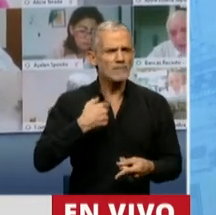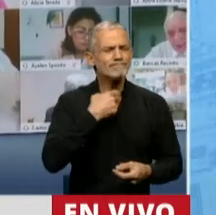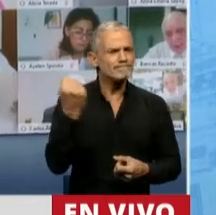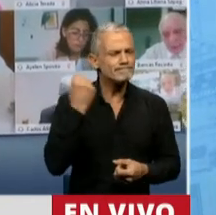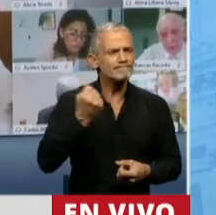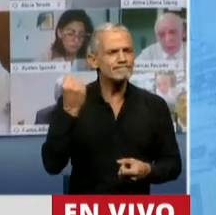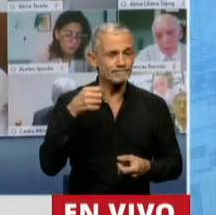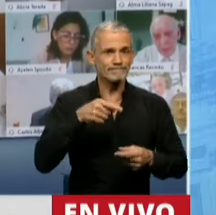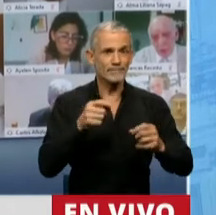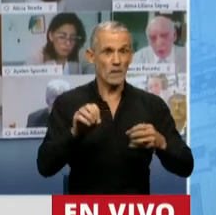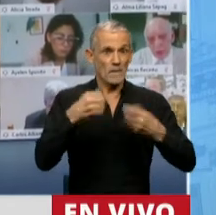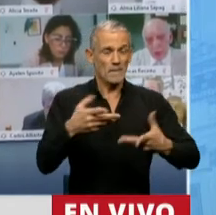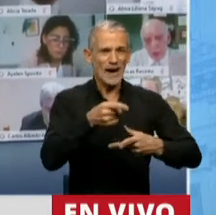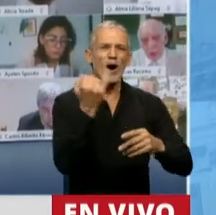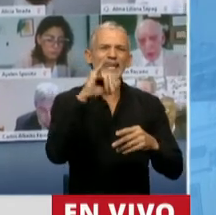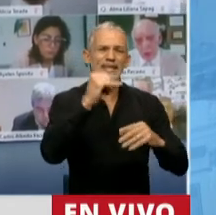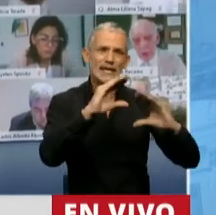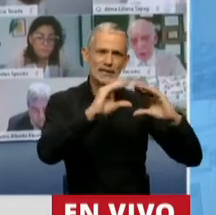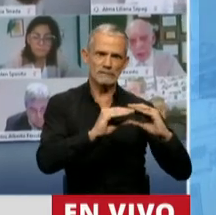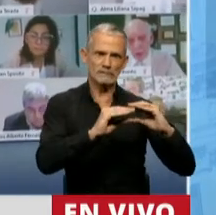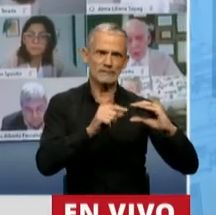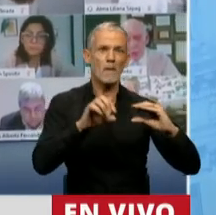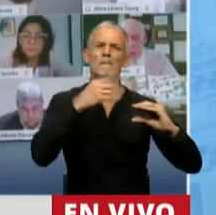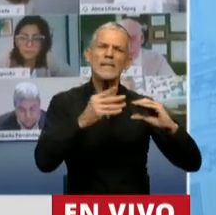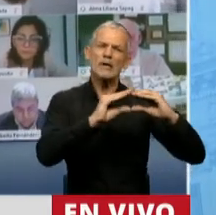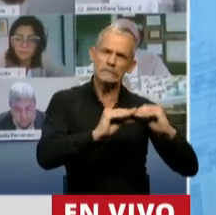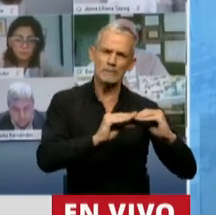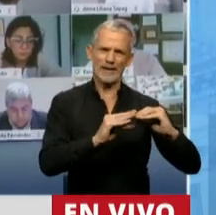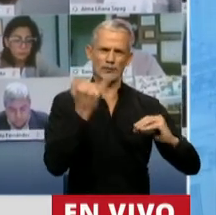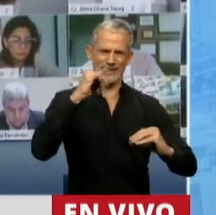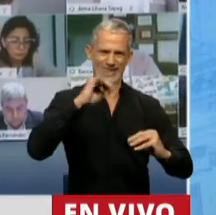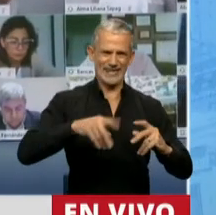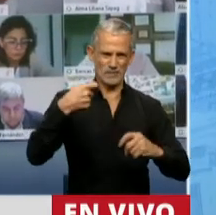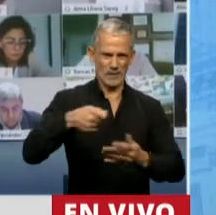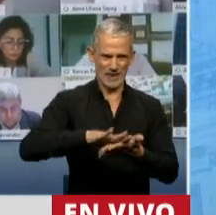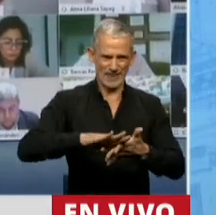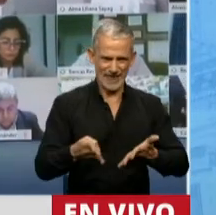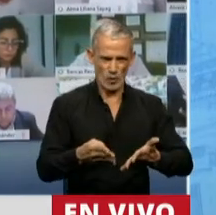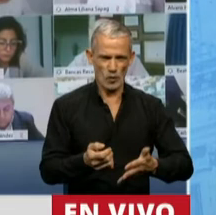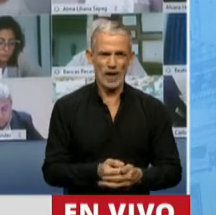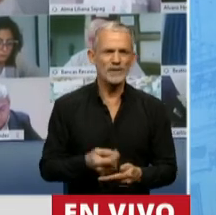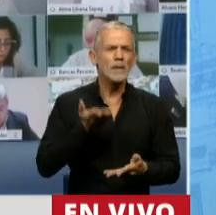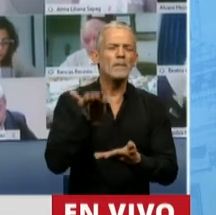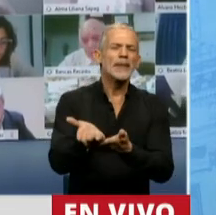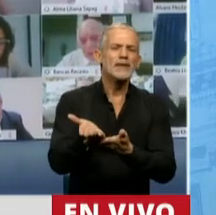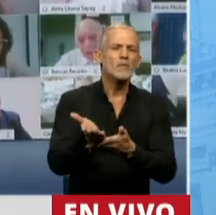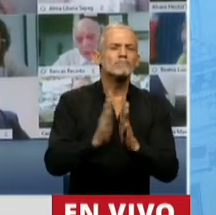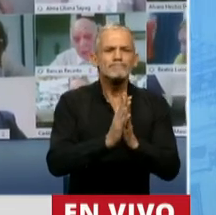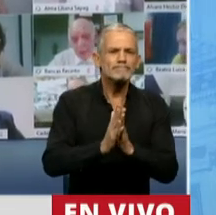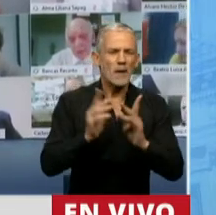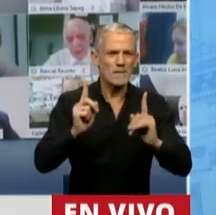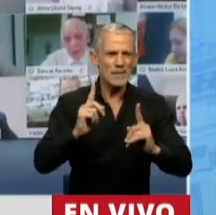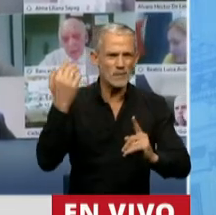pretendemos que esa mejora sea aún mayor y habíamos pedido, en consecuencia, que sigan las